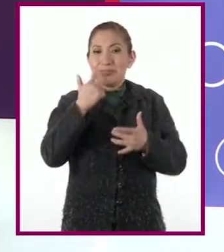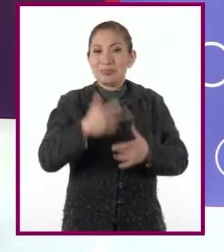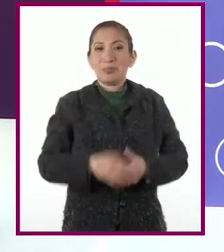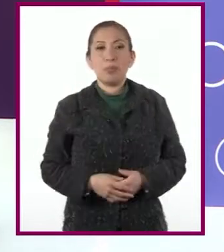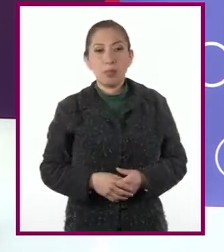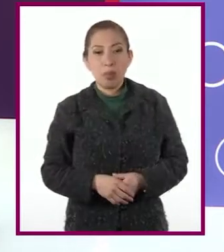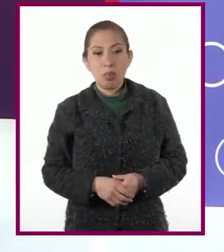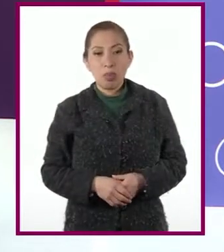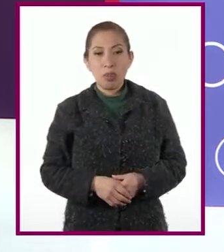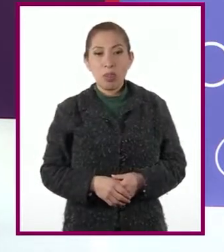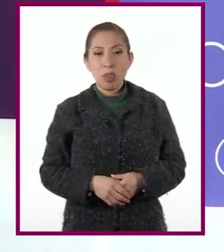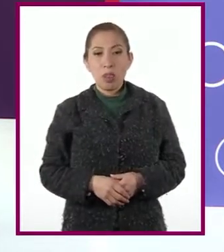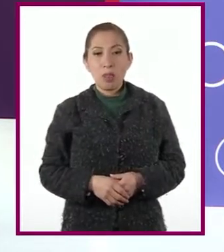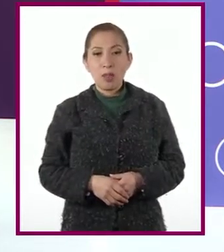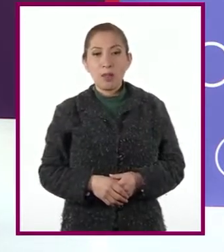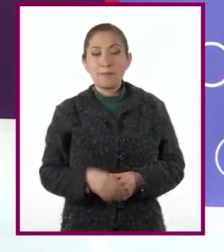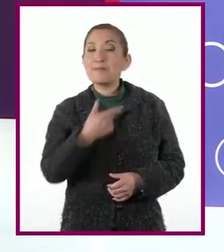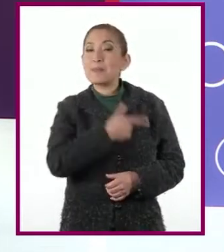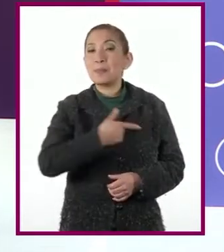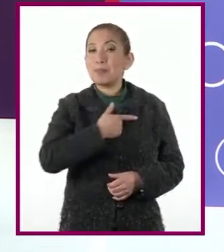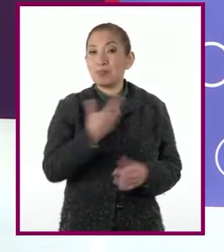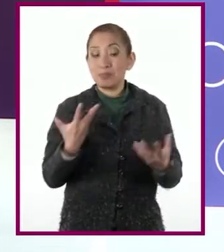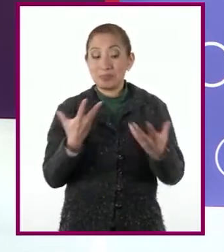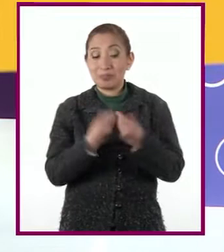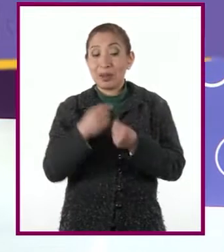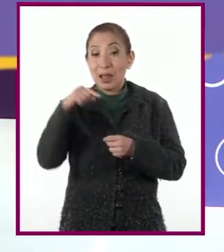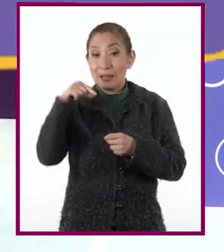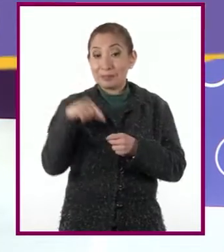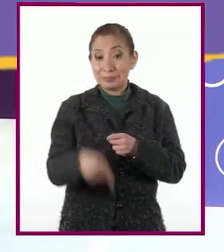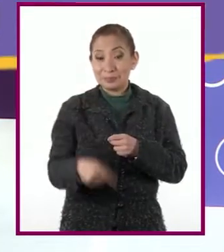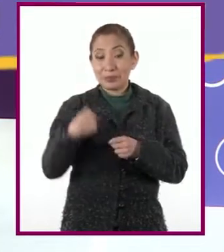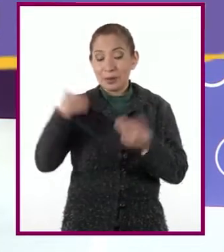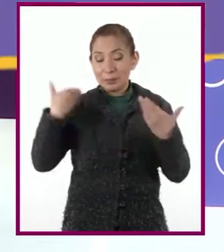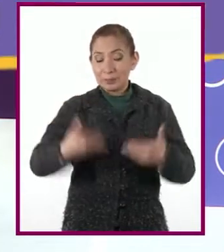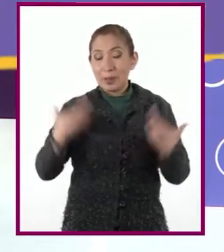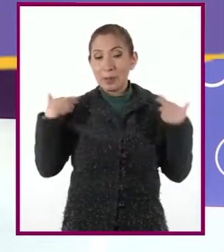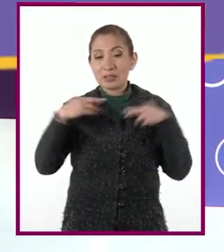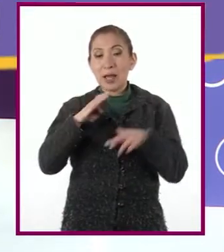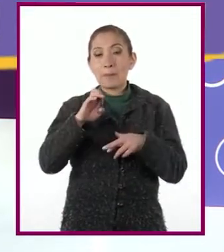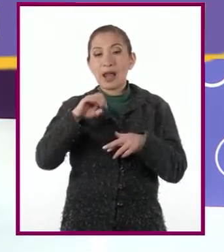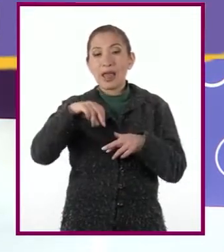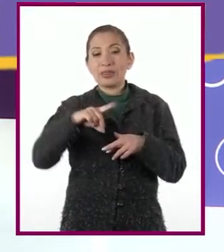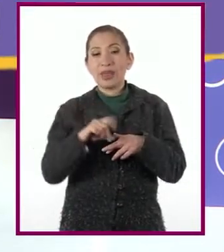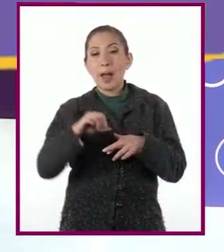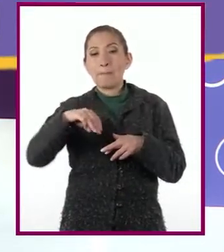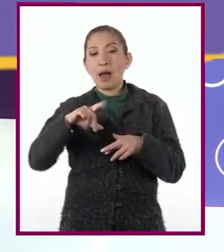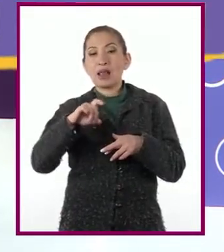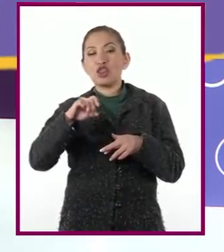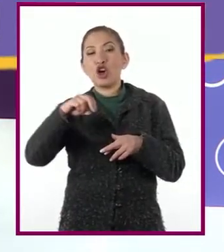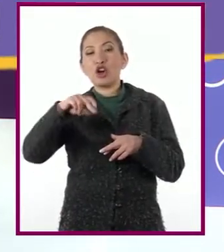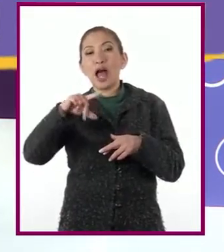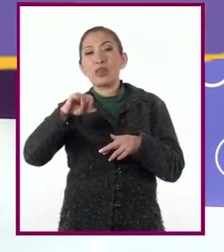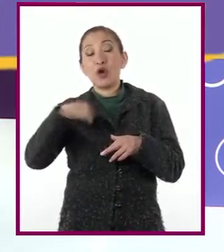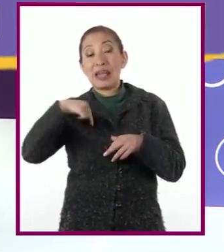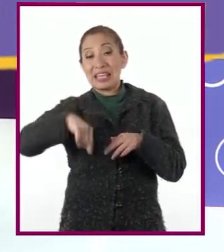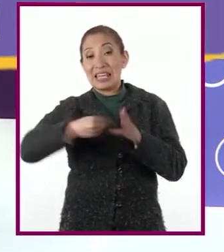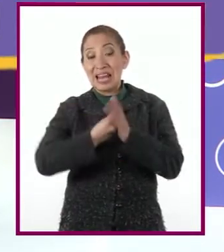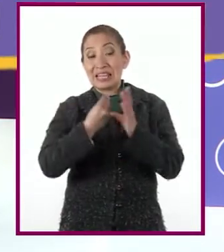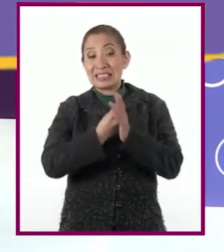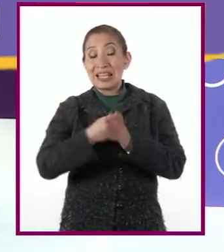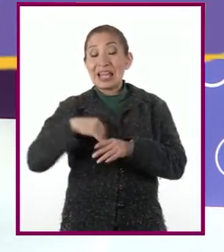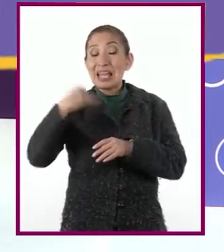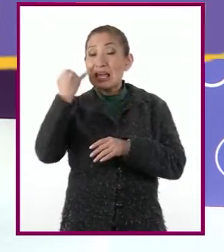bien. Qué gusto encontrarnos aquí. Soy la maestra Brenda Maldonado y esta es una sesión más de